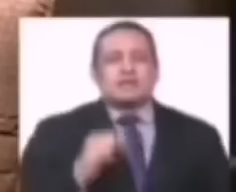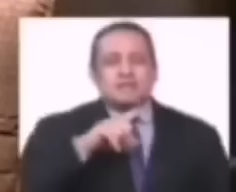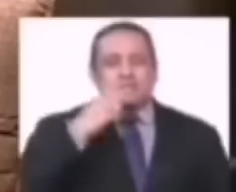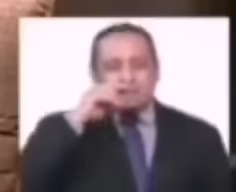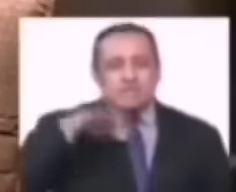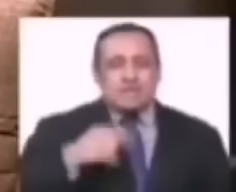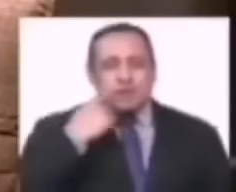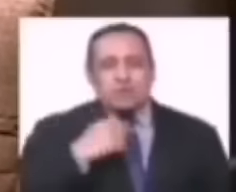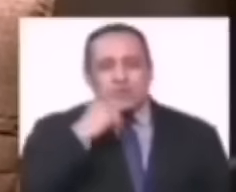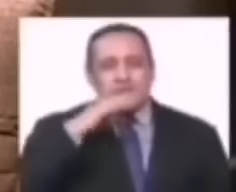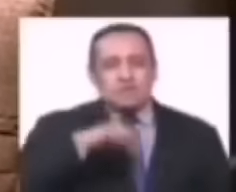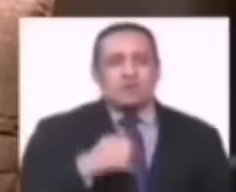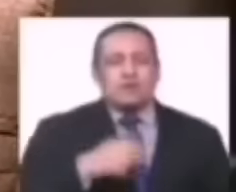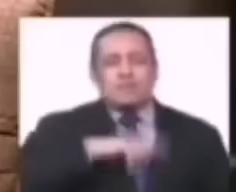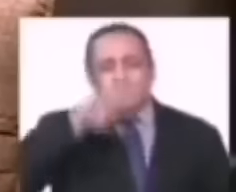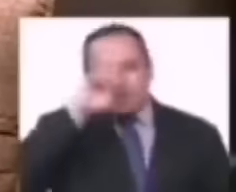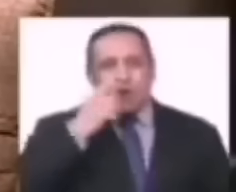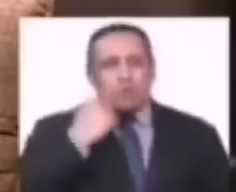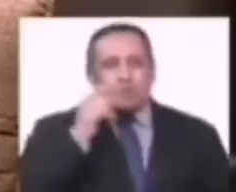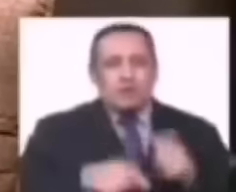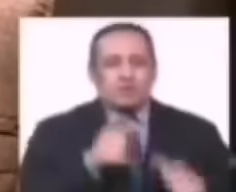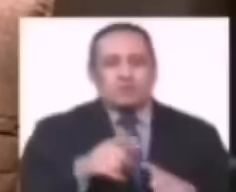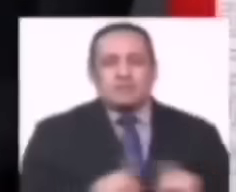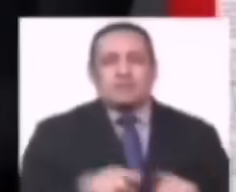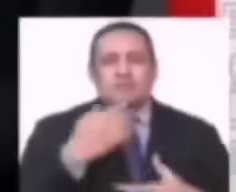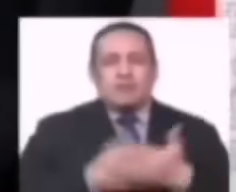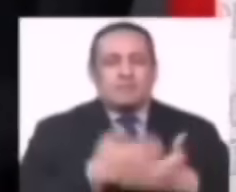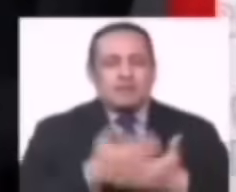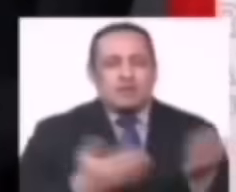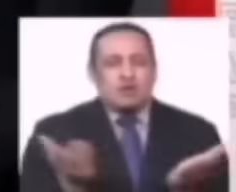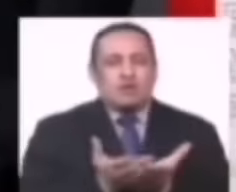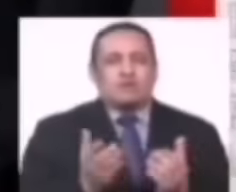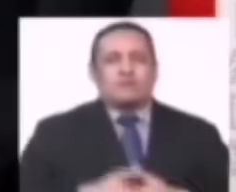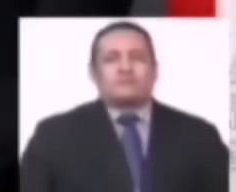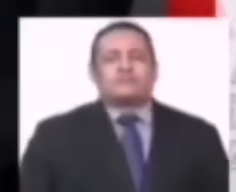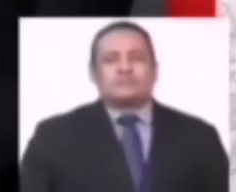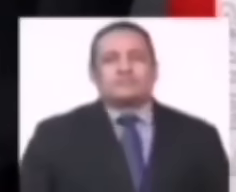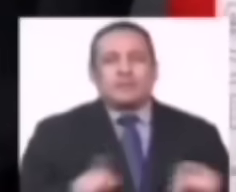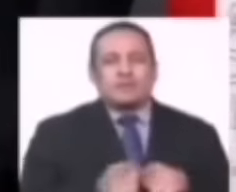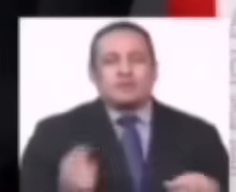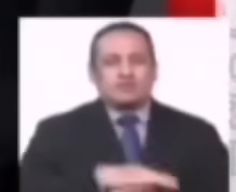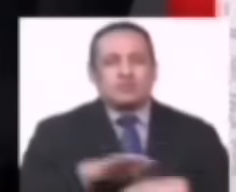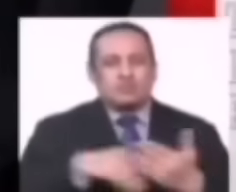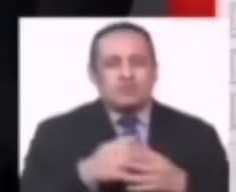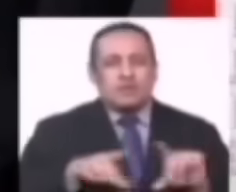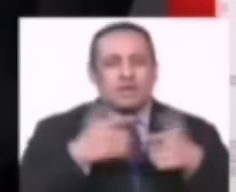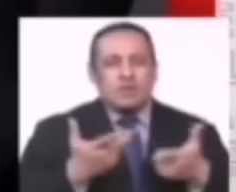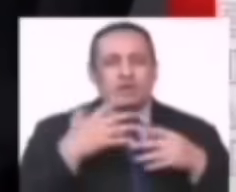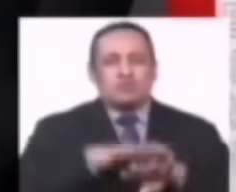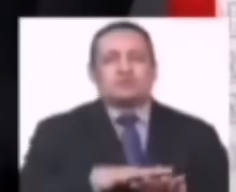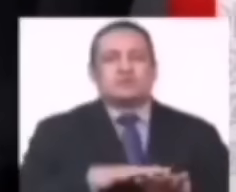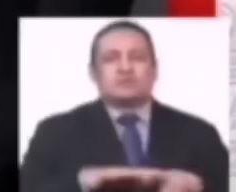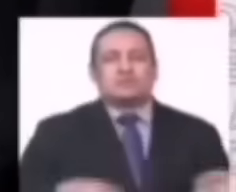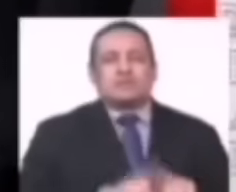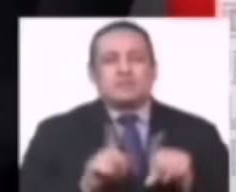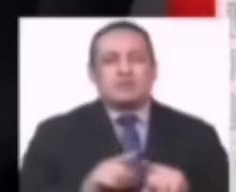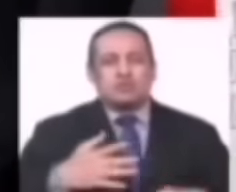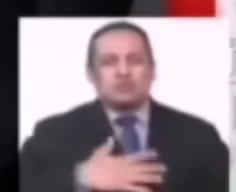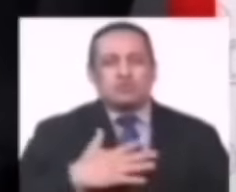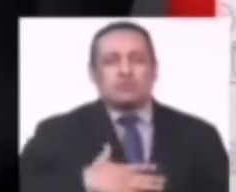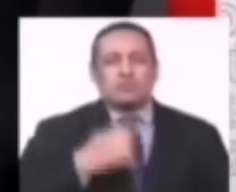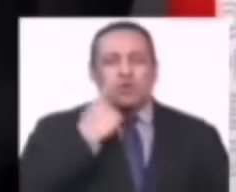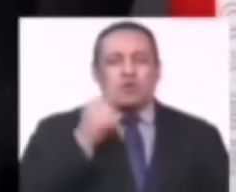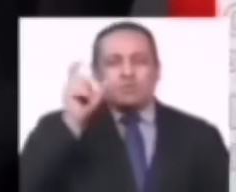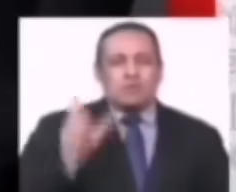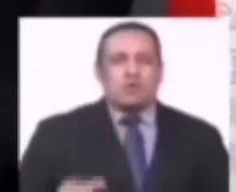y niños, peruanas y peruanos. Gracias. Respecto al lenguaje inclusivo, nuestro premio Nobel en